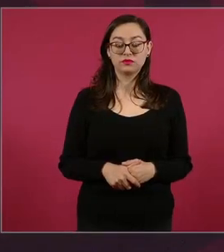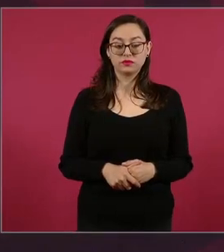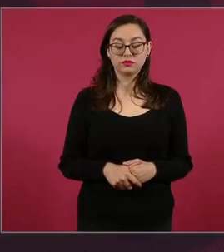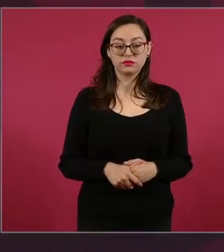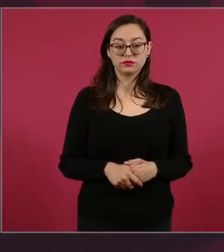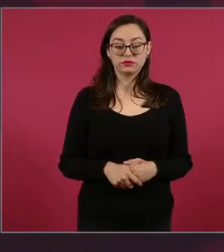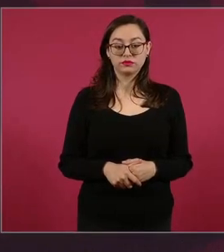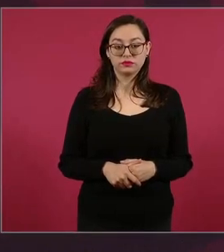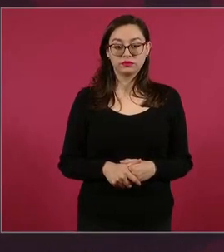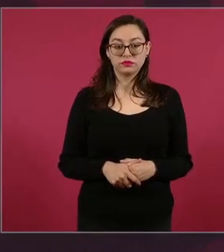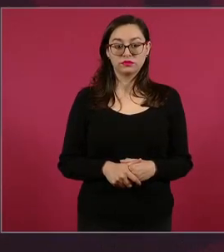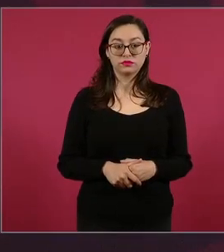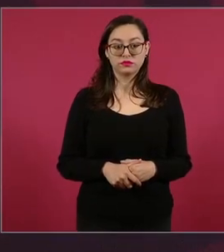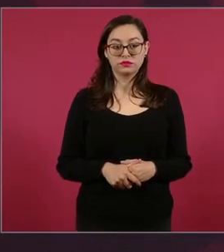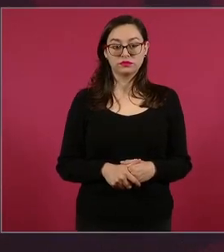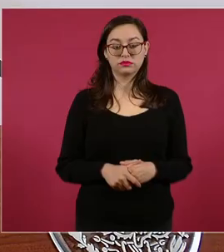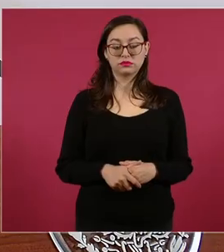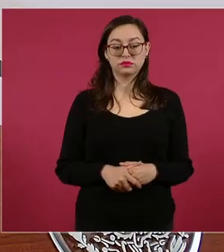porque